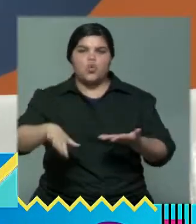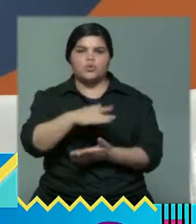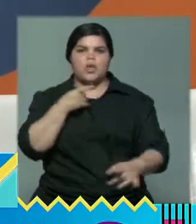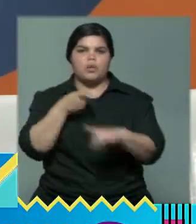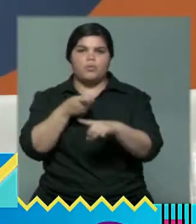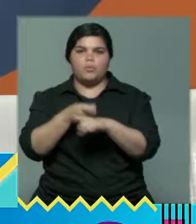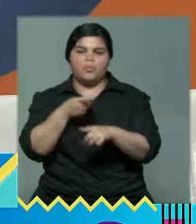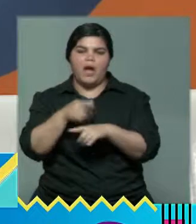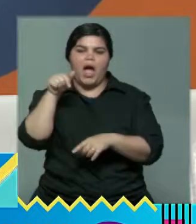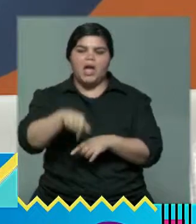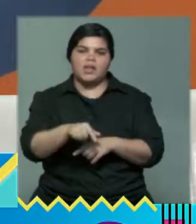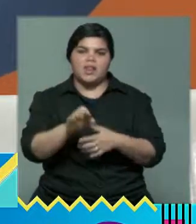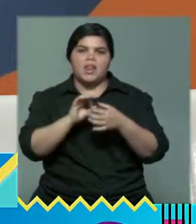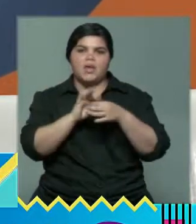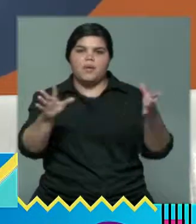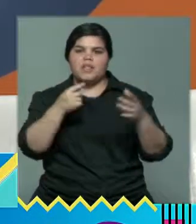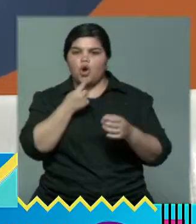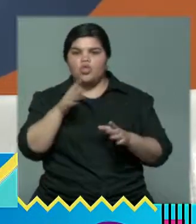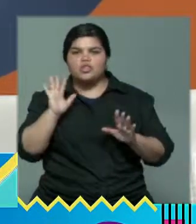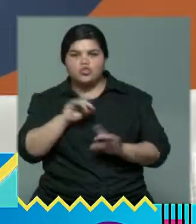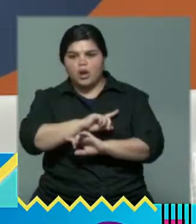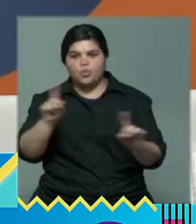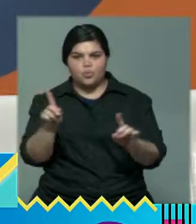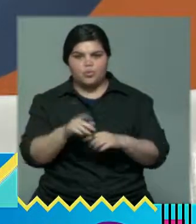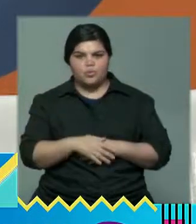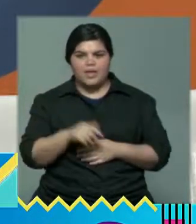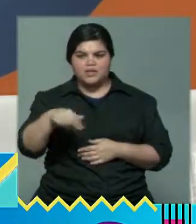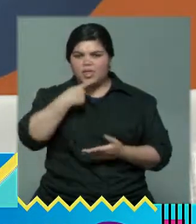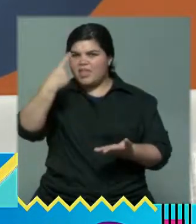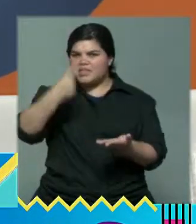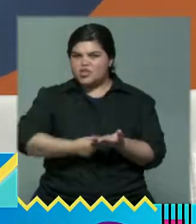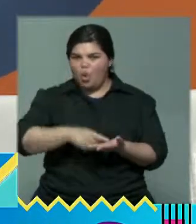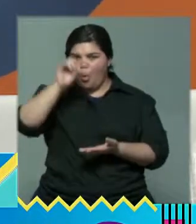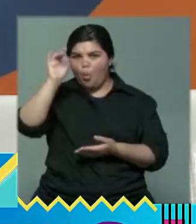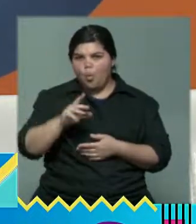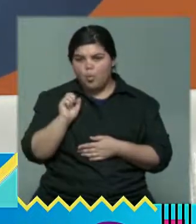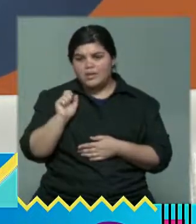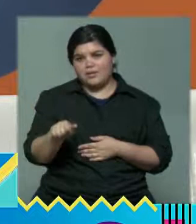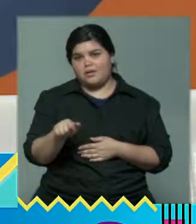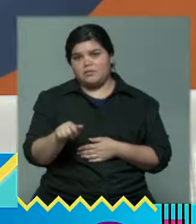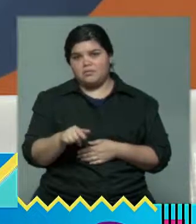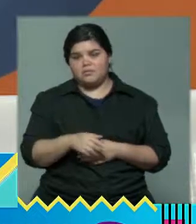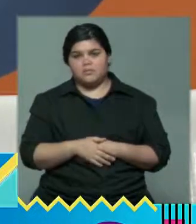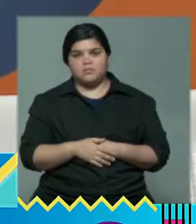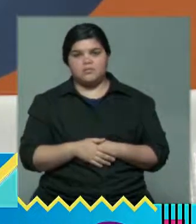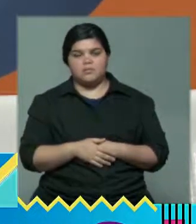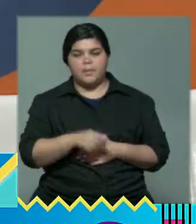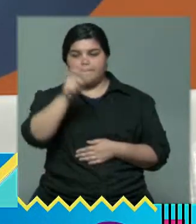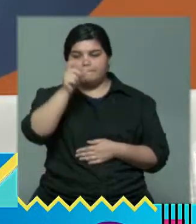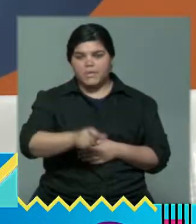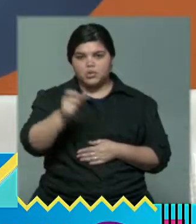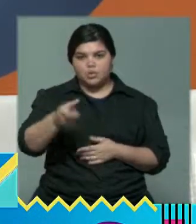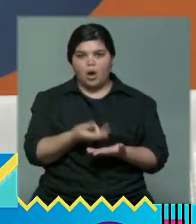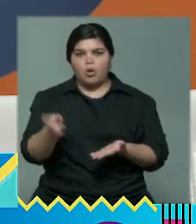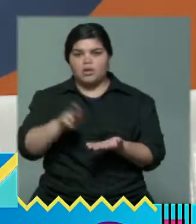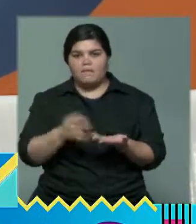libertad condicional no debería existir. Y no es que exista o no exista, sino que fue una decisión en su momento de que para poder una persona